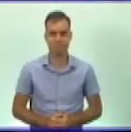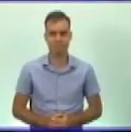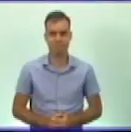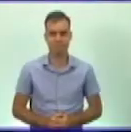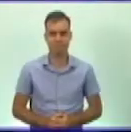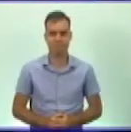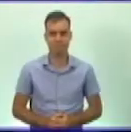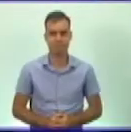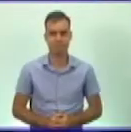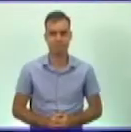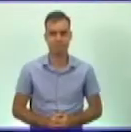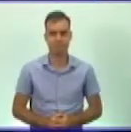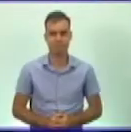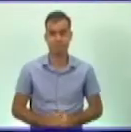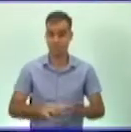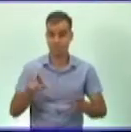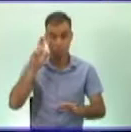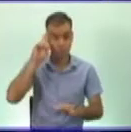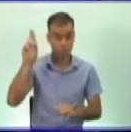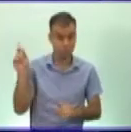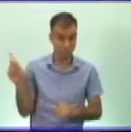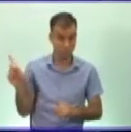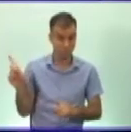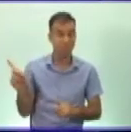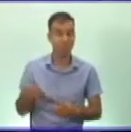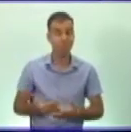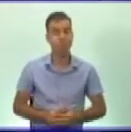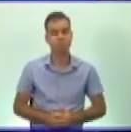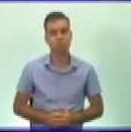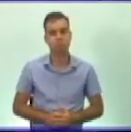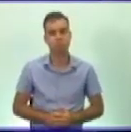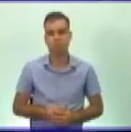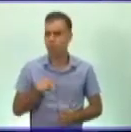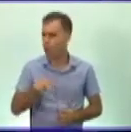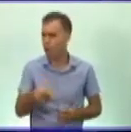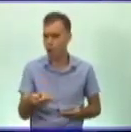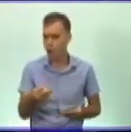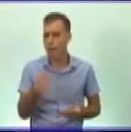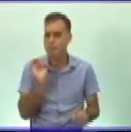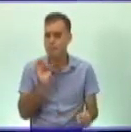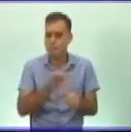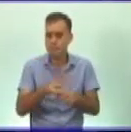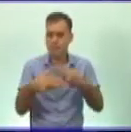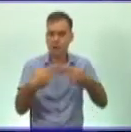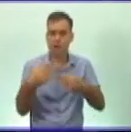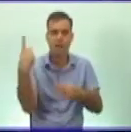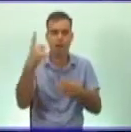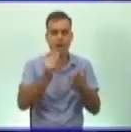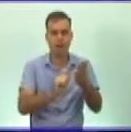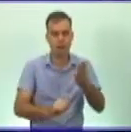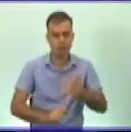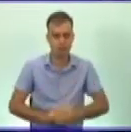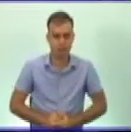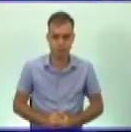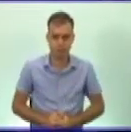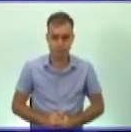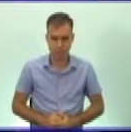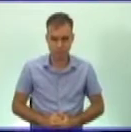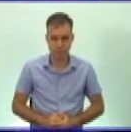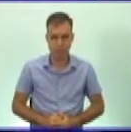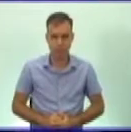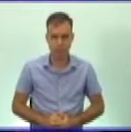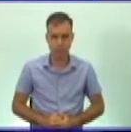Bueno, una vez recordados estos aspectos importantes, pienso que estamos en condiciones de comenzar a hacer un